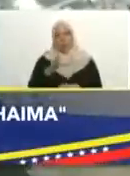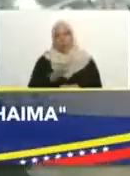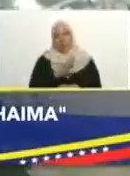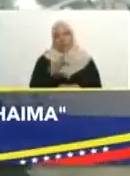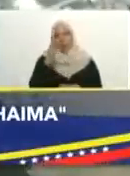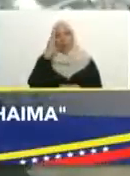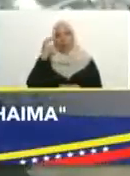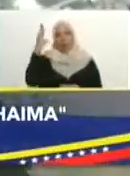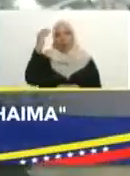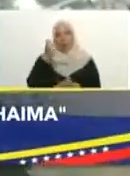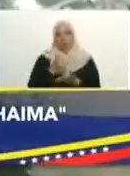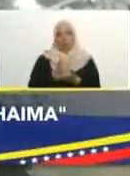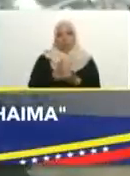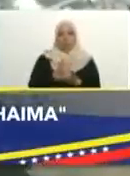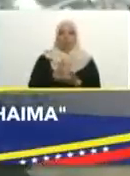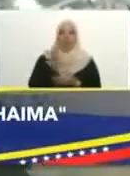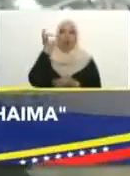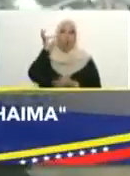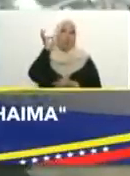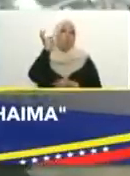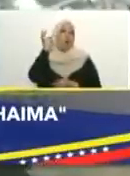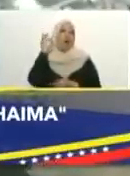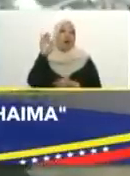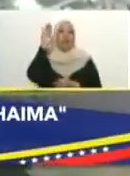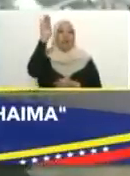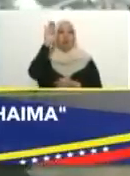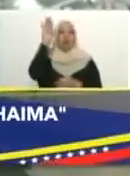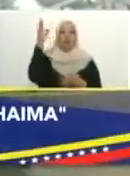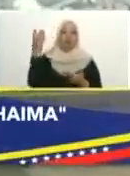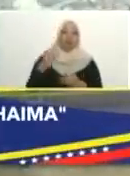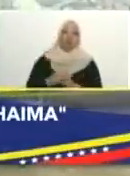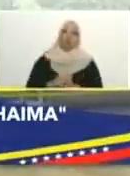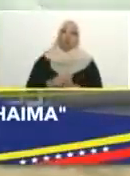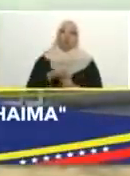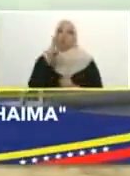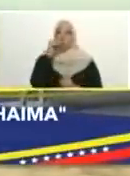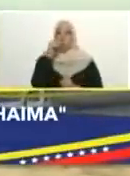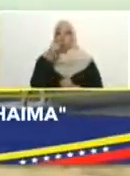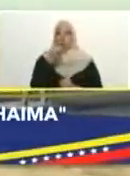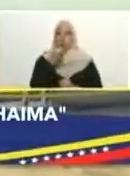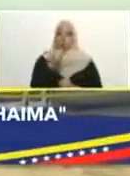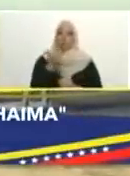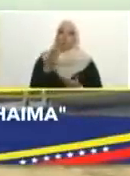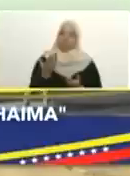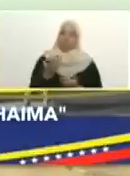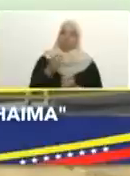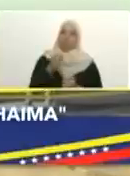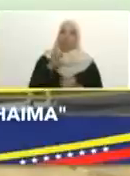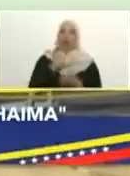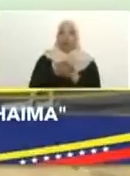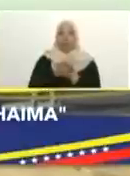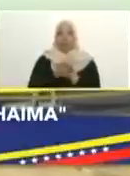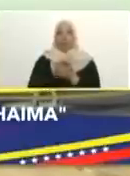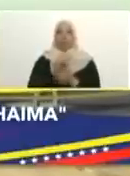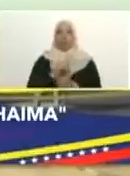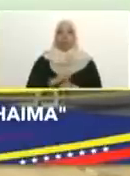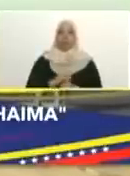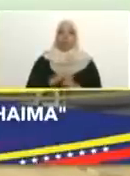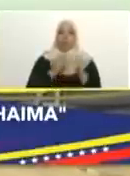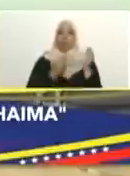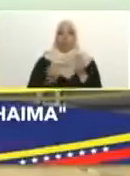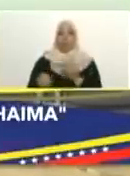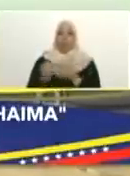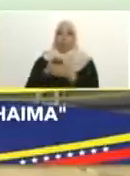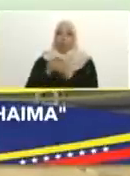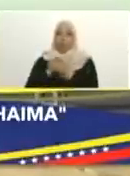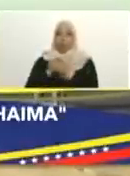la juventud, las mujeres, la juventud. Por aquí tenemos a Eduardo Pinto. ¿Qué me dice, Eduardo? Bueno, como dice mi compañero, bienvenido,